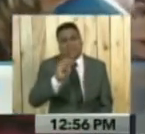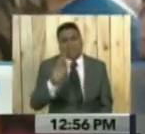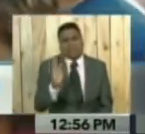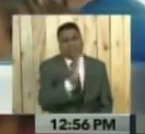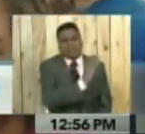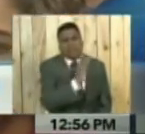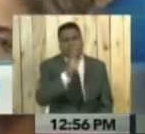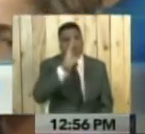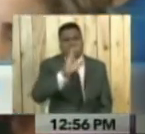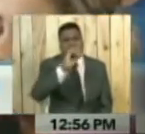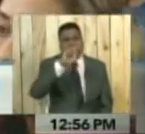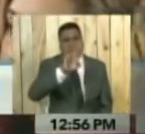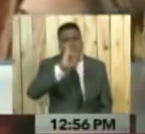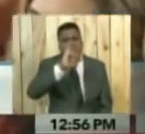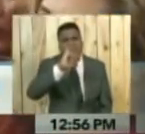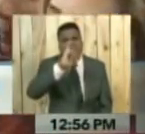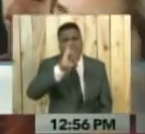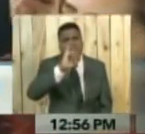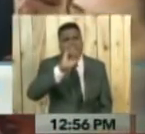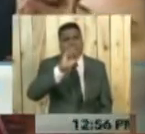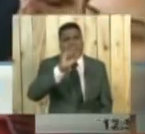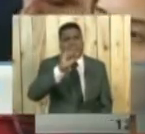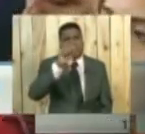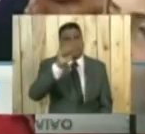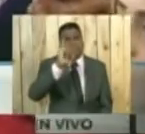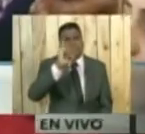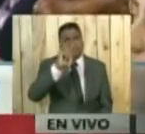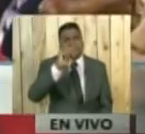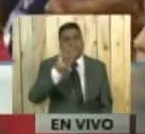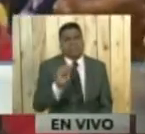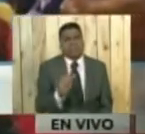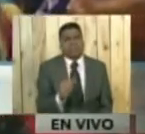Le pedimos a los camaradas que paren un poco los tambores.